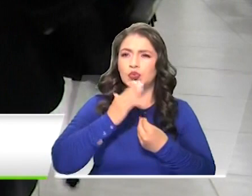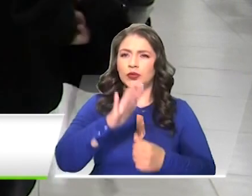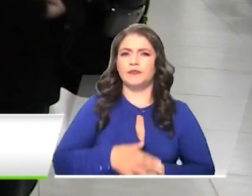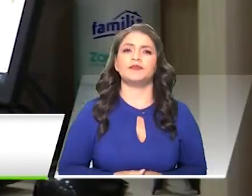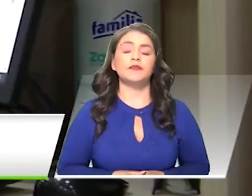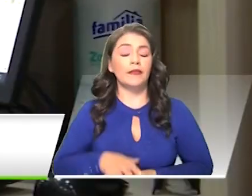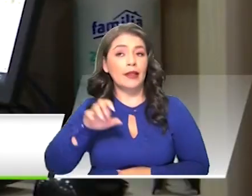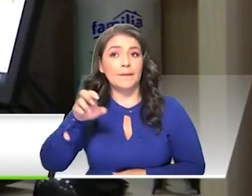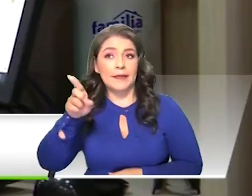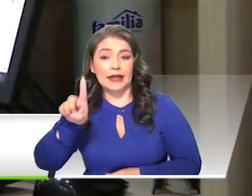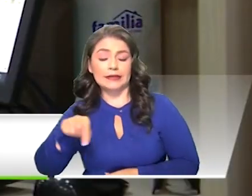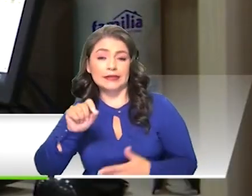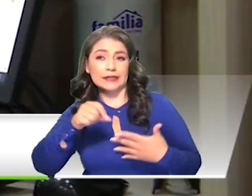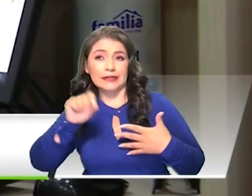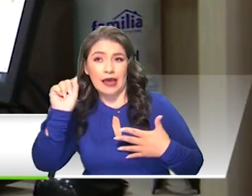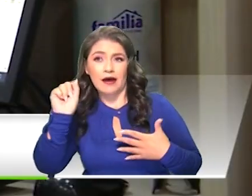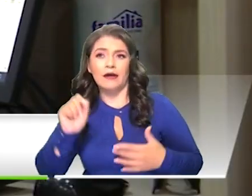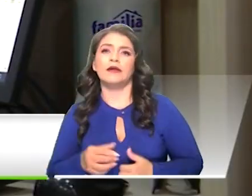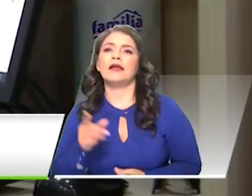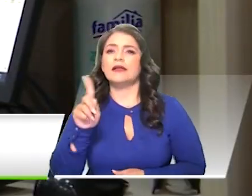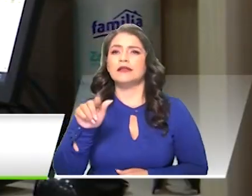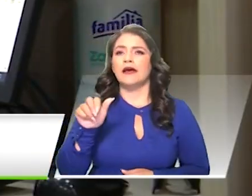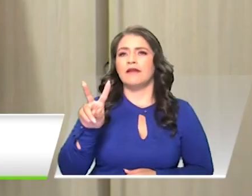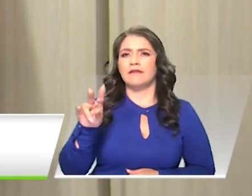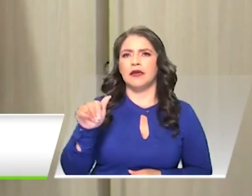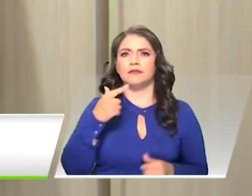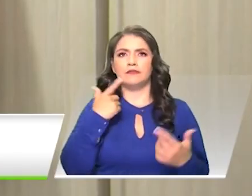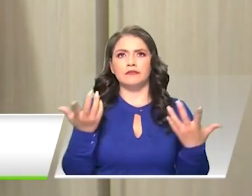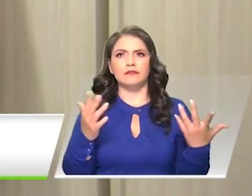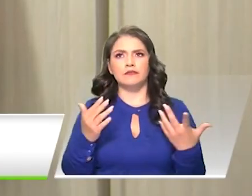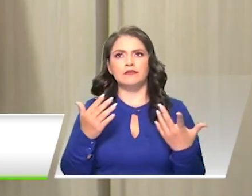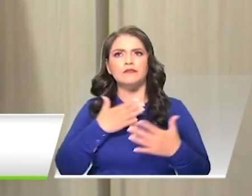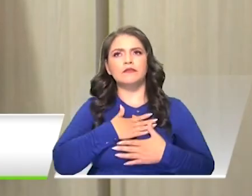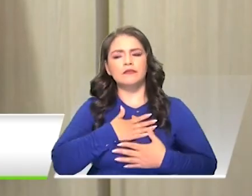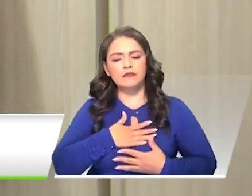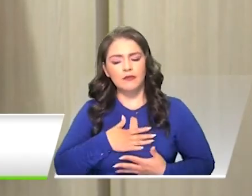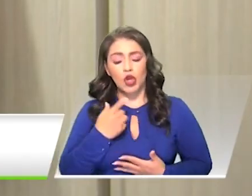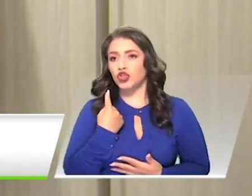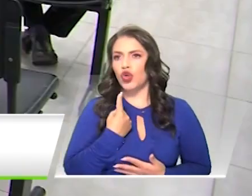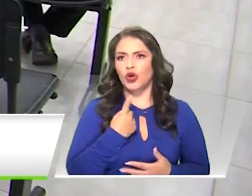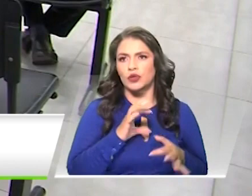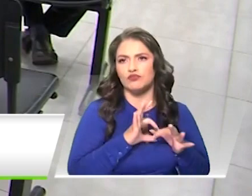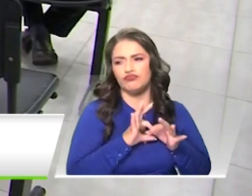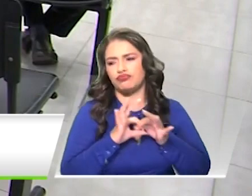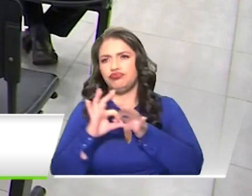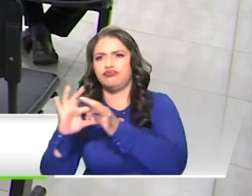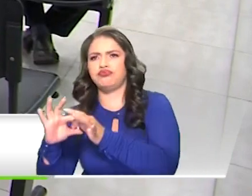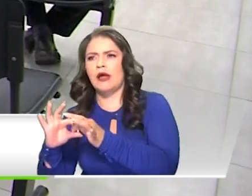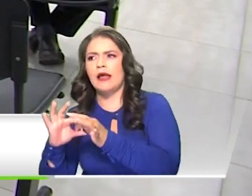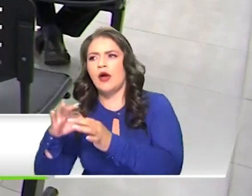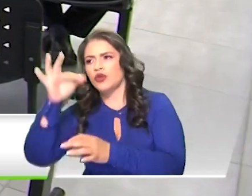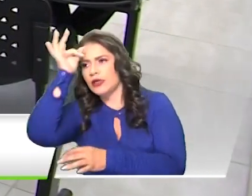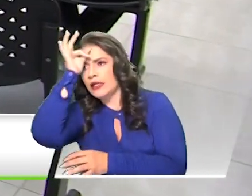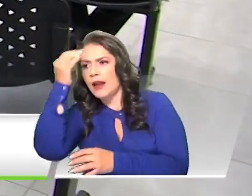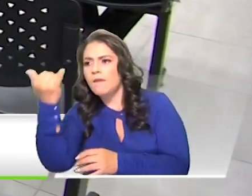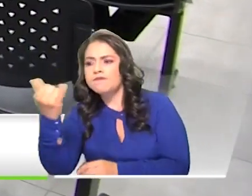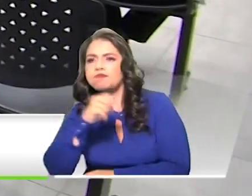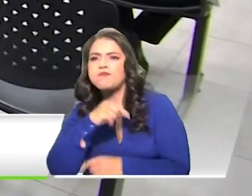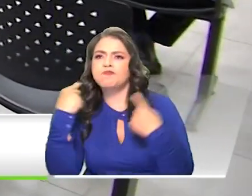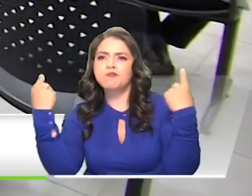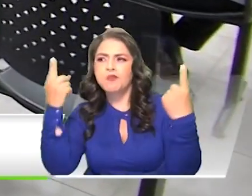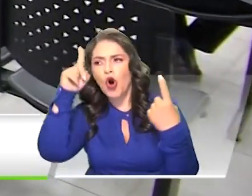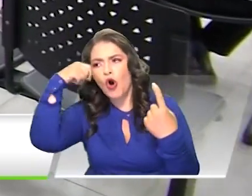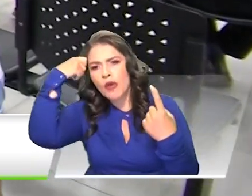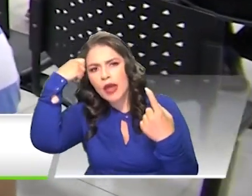EPS Sabia Salud que esta medida dará la posibilidad de trabajar de manera articulada con la red de prestadores públicos y privados a favor de